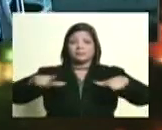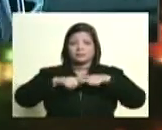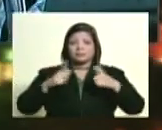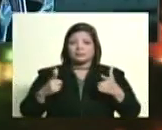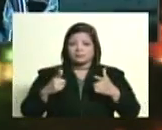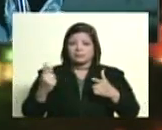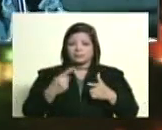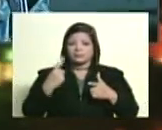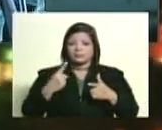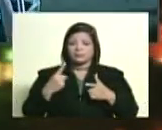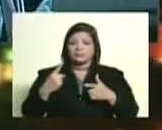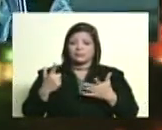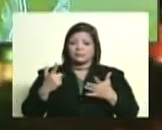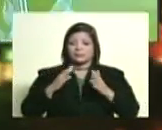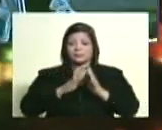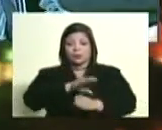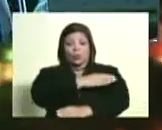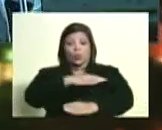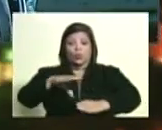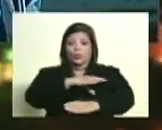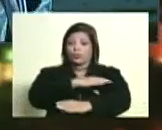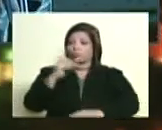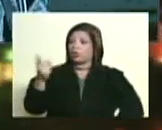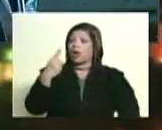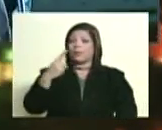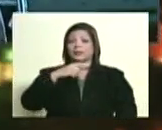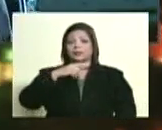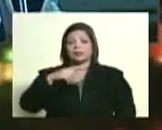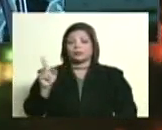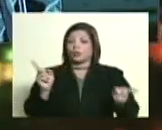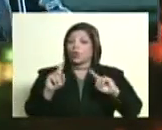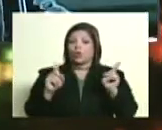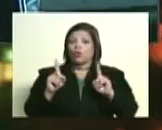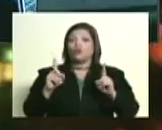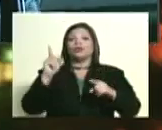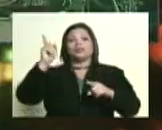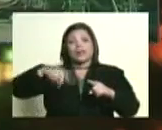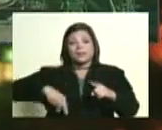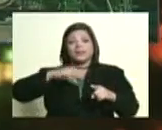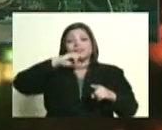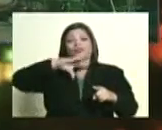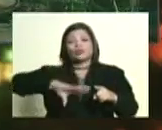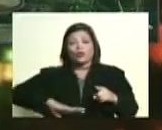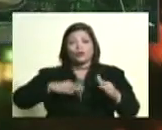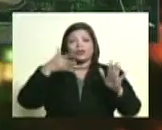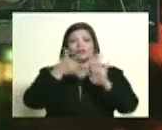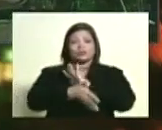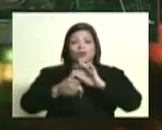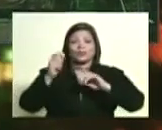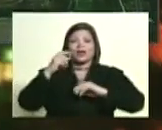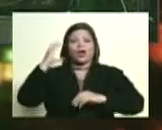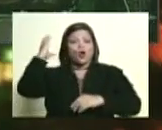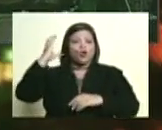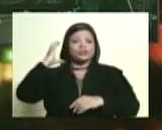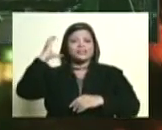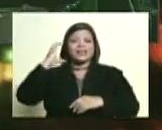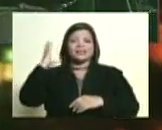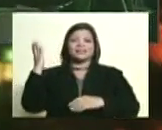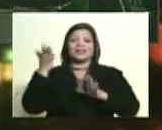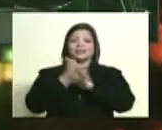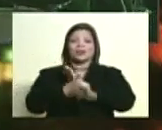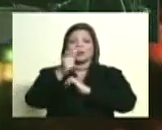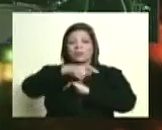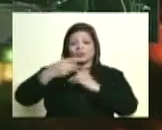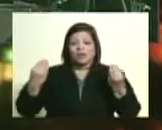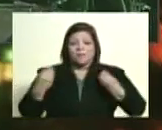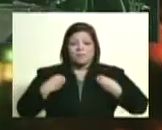es que grandes luminarias de la canción, del hecho del espectáculo estén presentes, sino que levanta la conciencia pues, de todos los paraguaneros